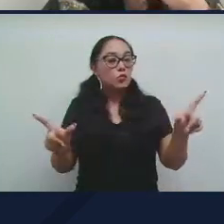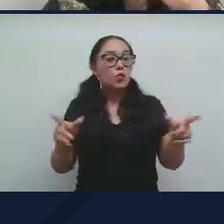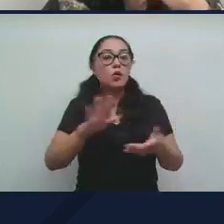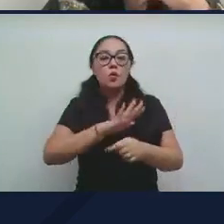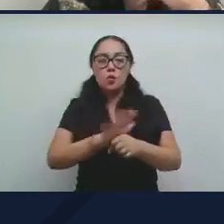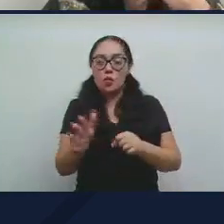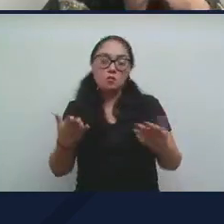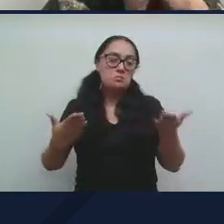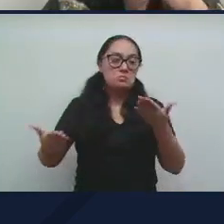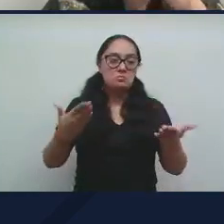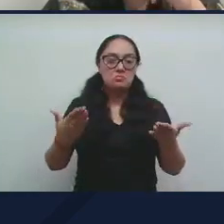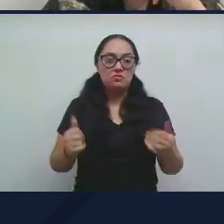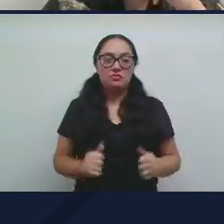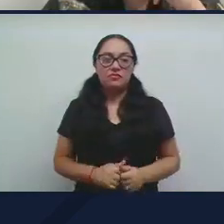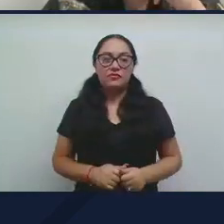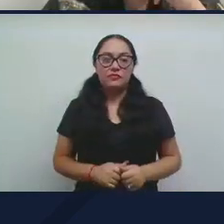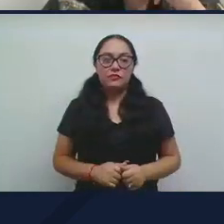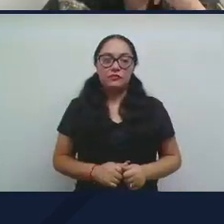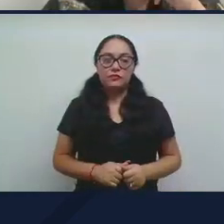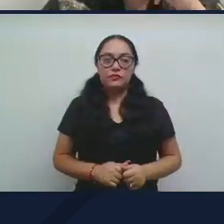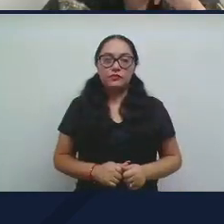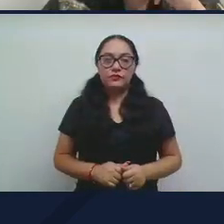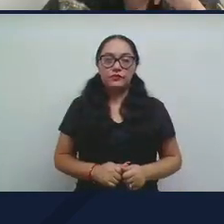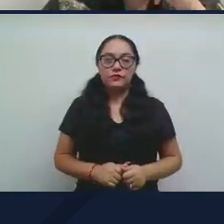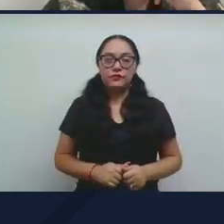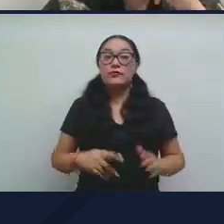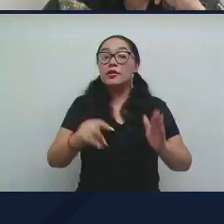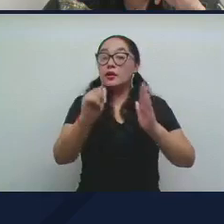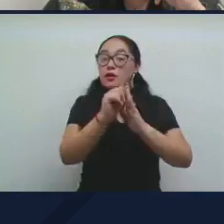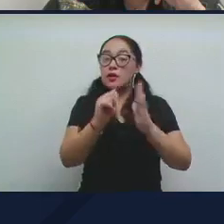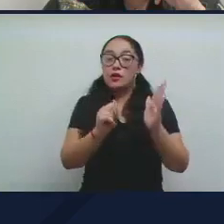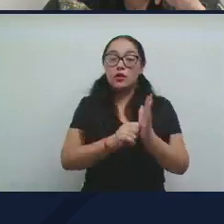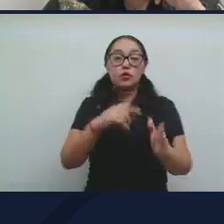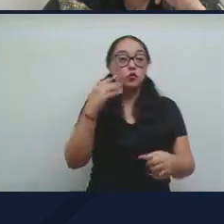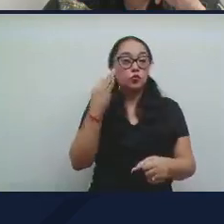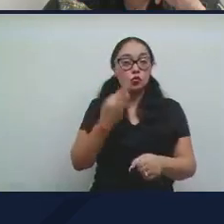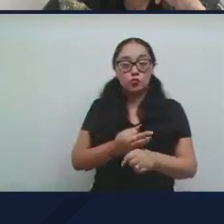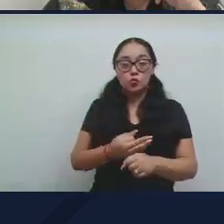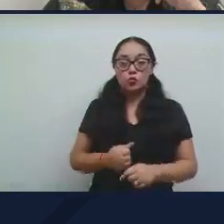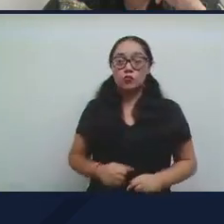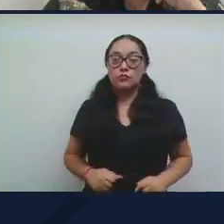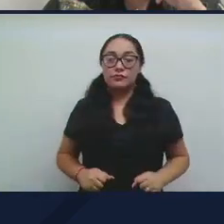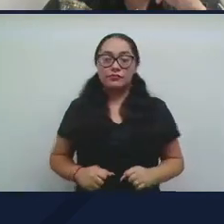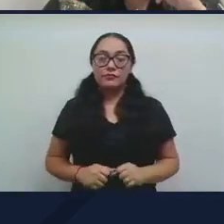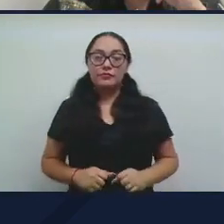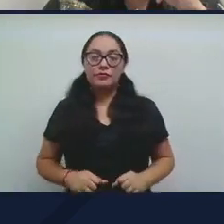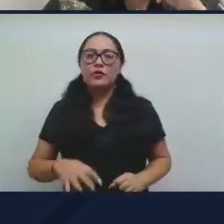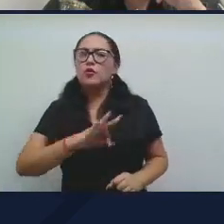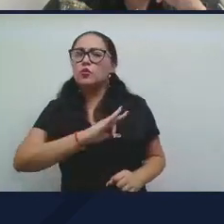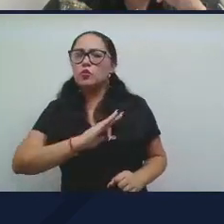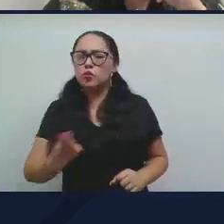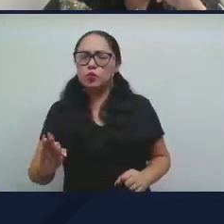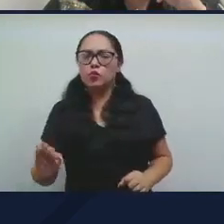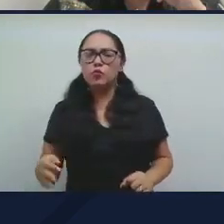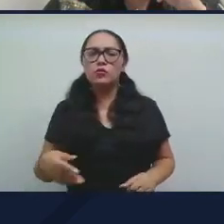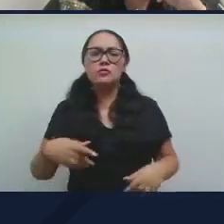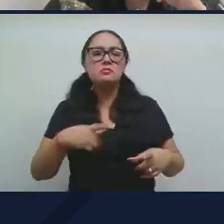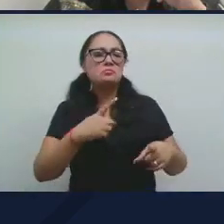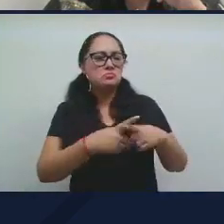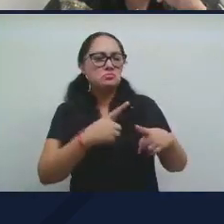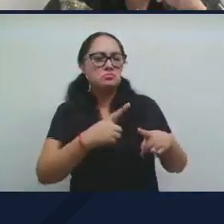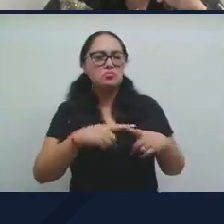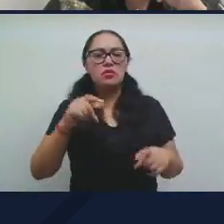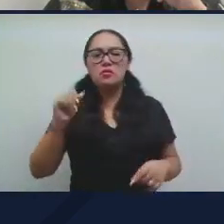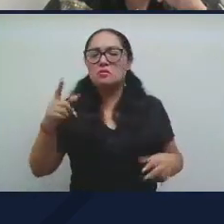No, el testamento única y exclusivamente lo pueden elaborar los notarios.